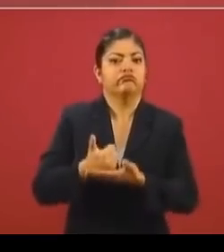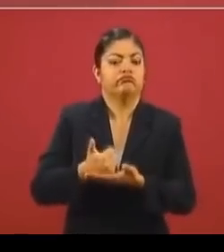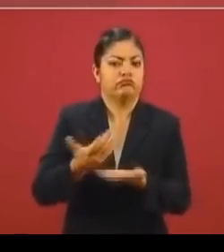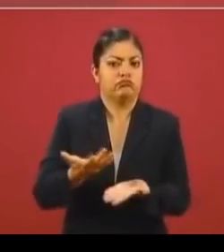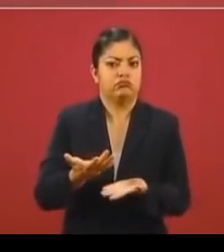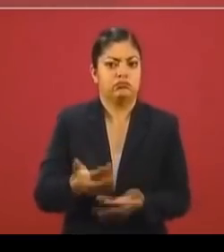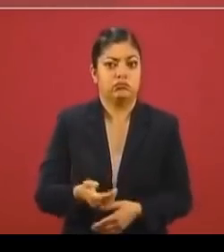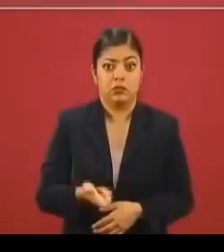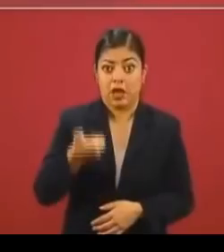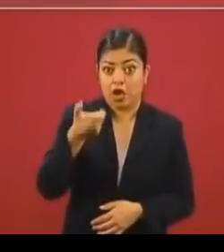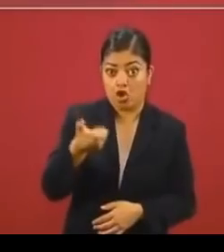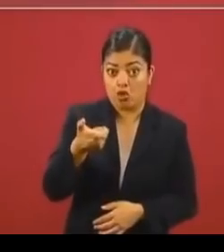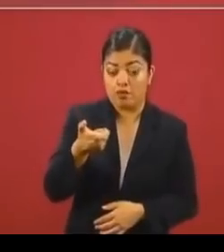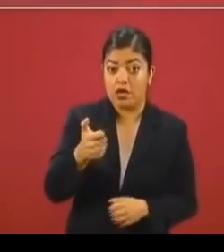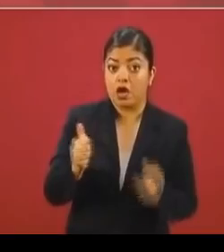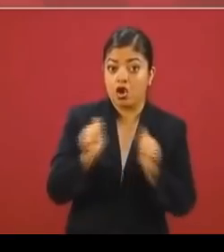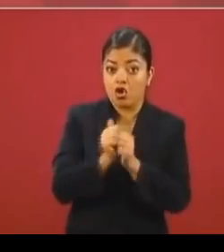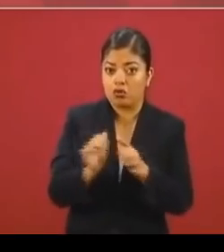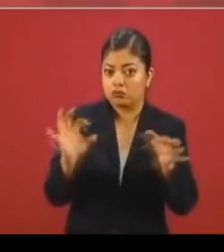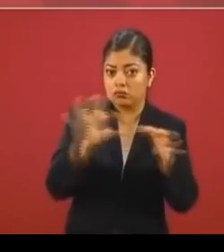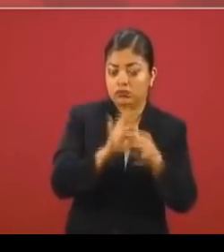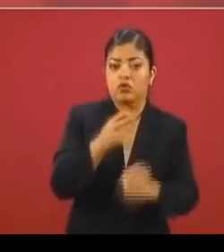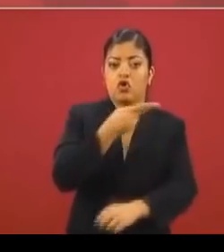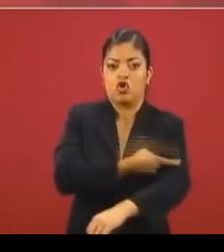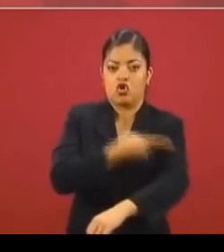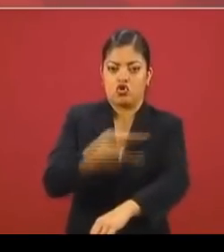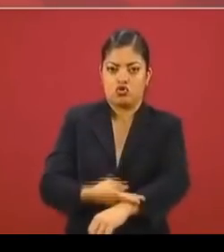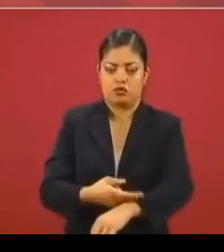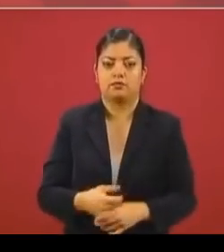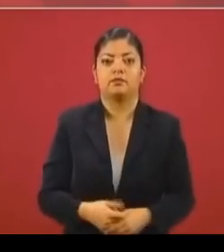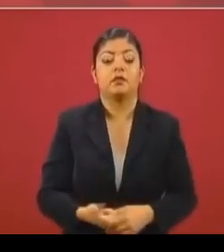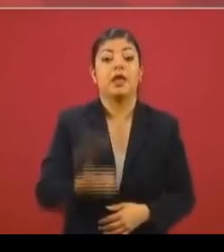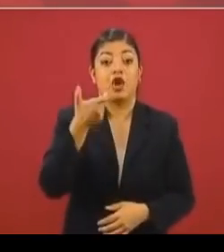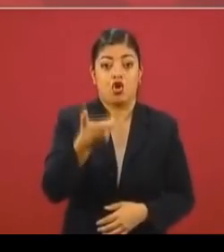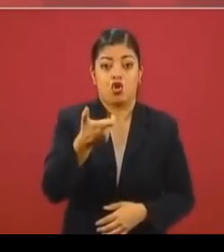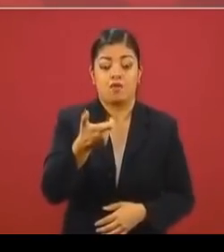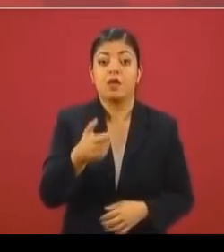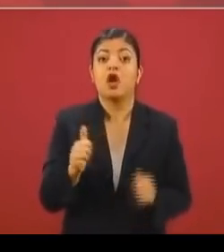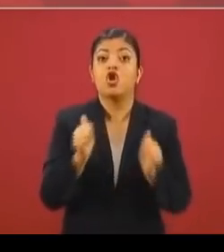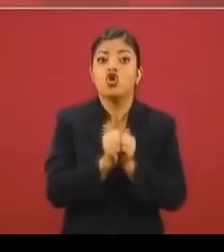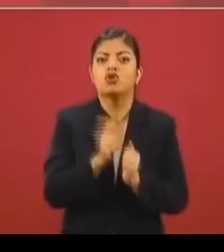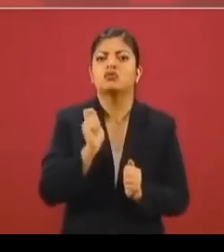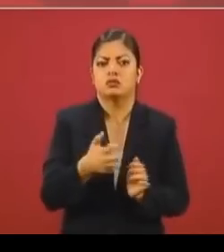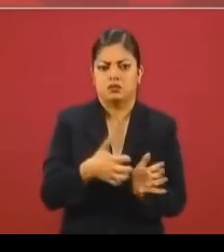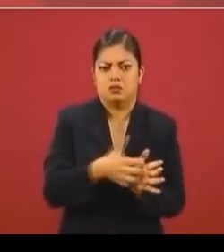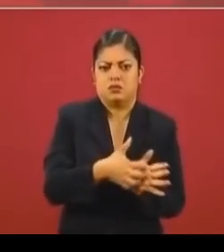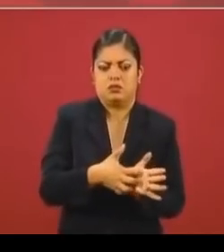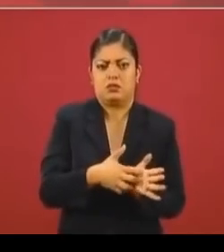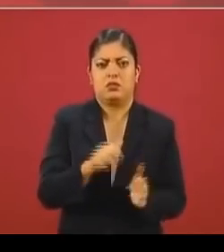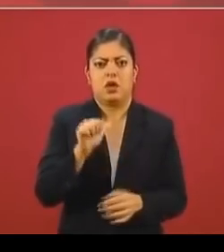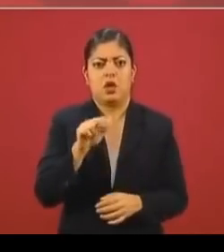Entonces, economía con honestidad, economía con austeridad.